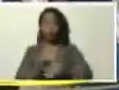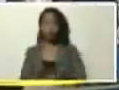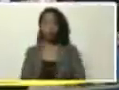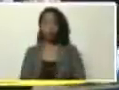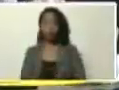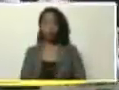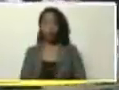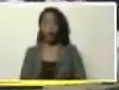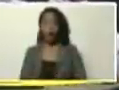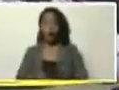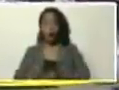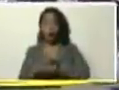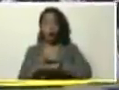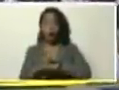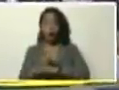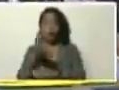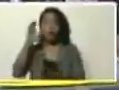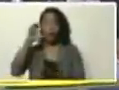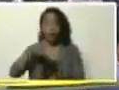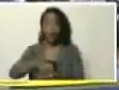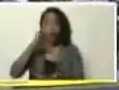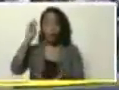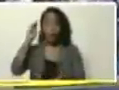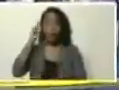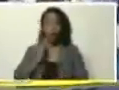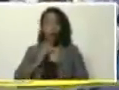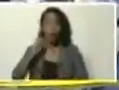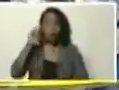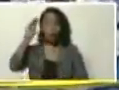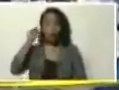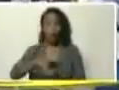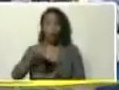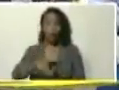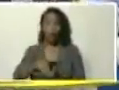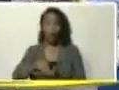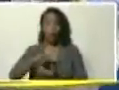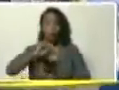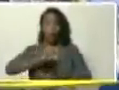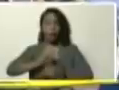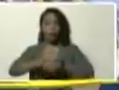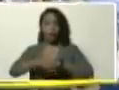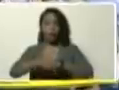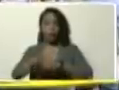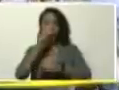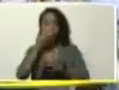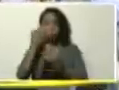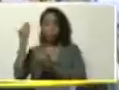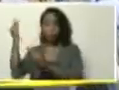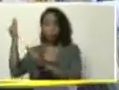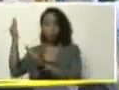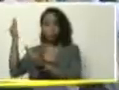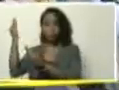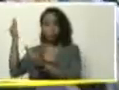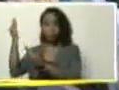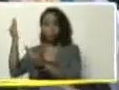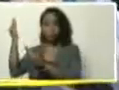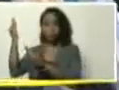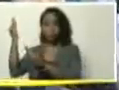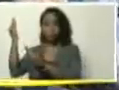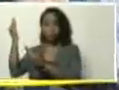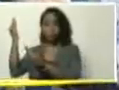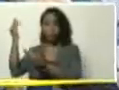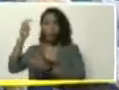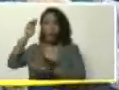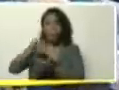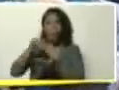Al gobernador del Estado Bolivariano de Miranda, Héctor Rodríguez Castro. En Miranda elegimos la